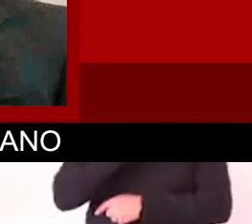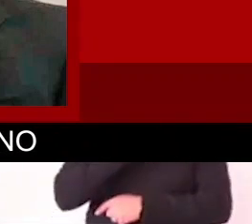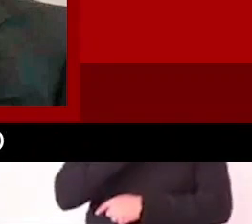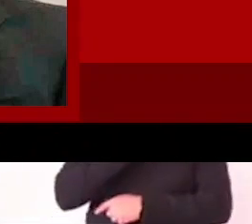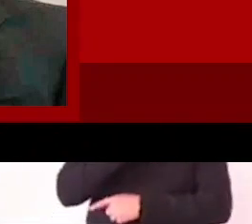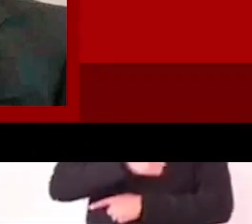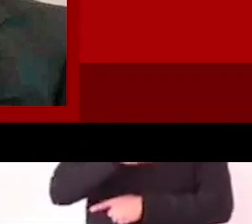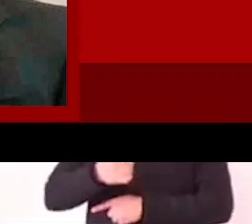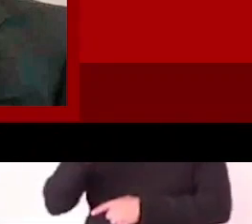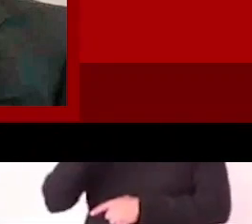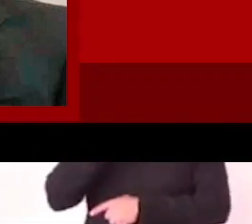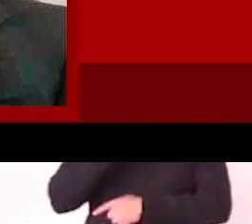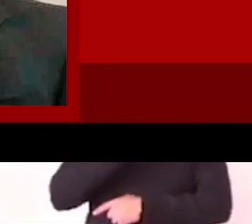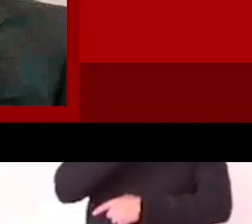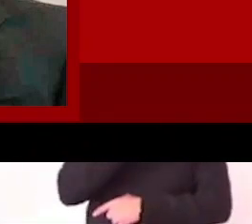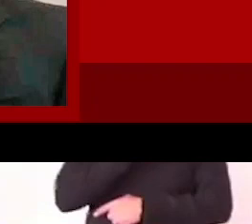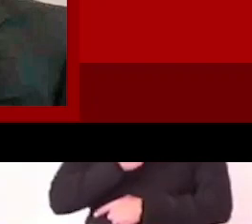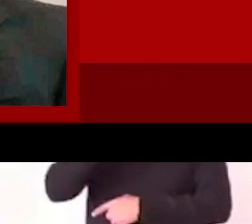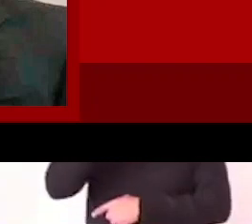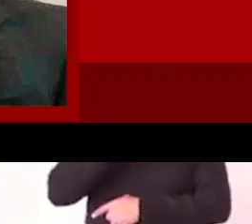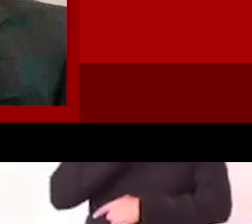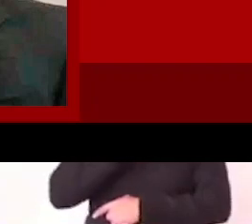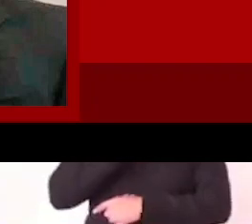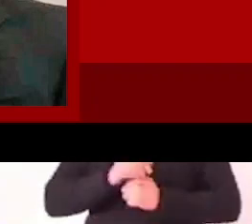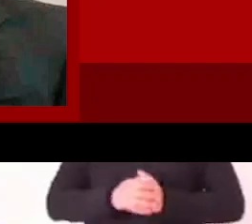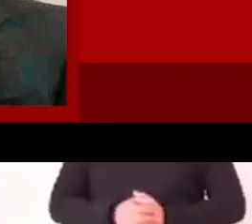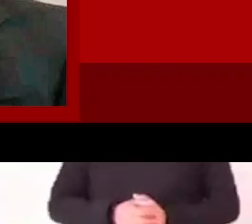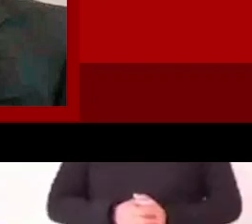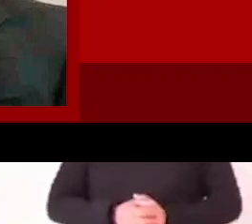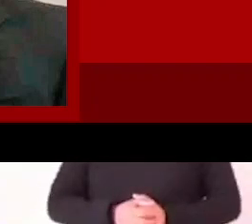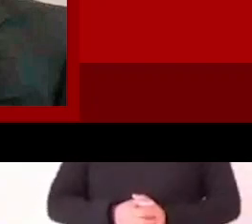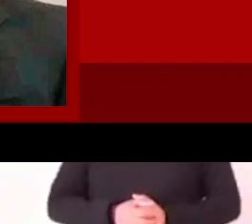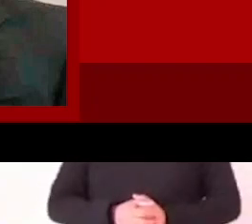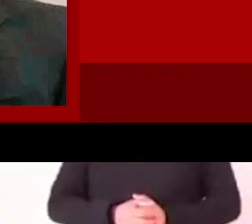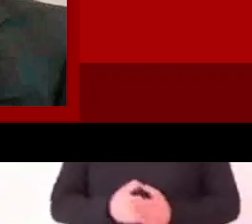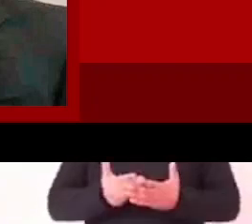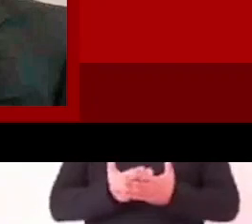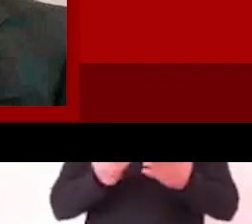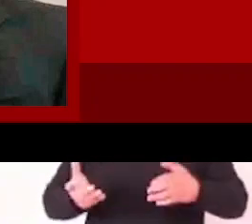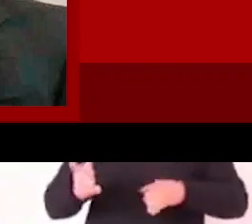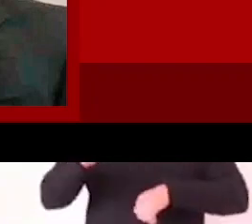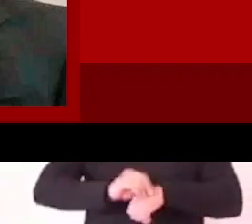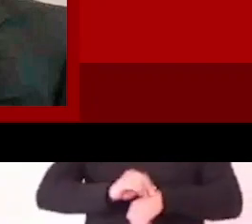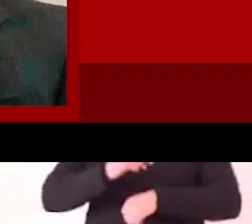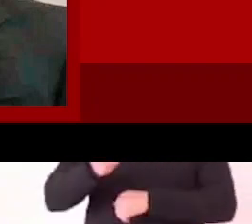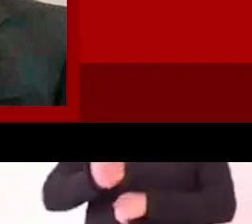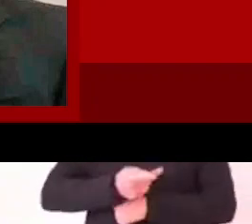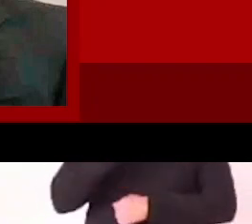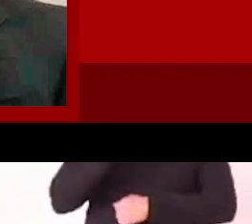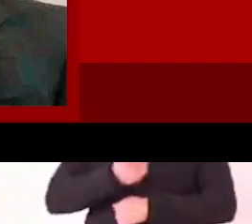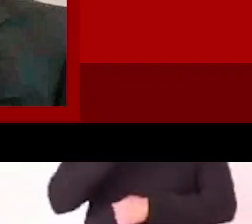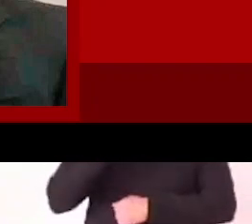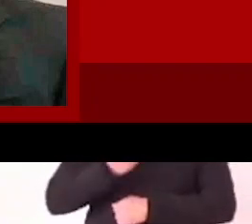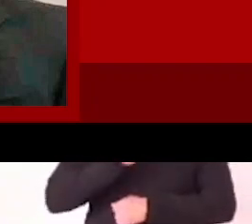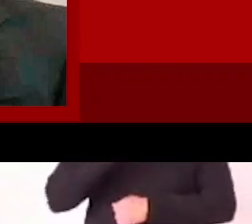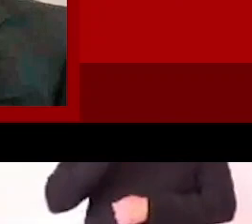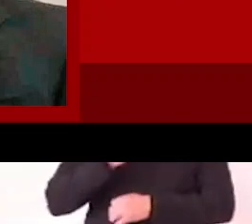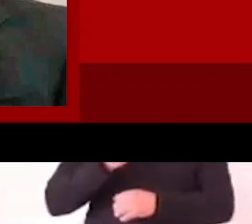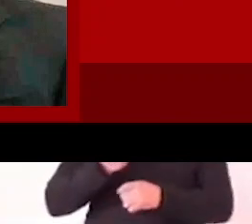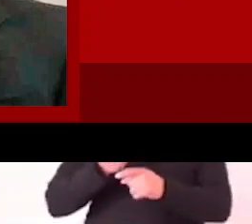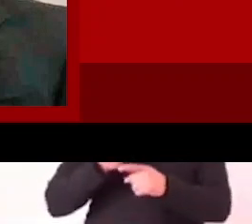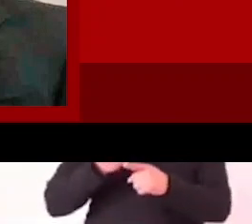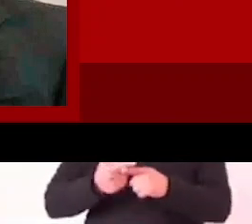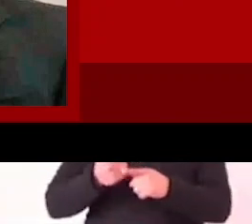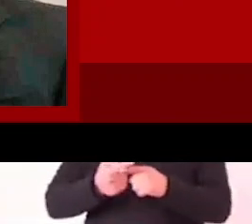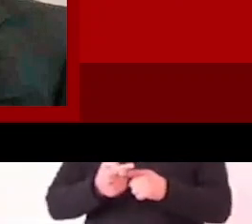jaka pues existe la queja de varios empresarios de que solicitan préstamos pero nunca les son otorgados la